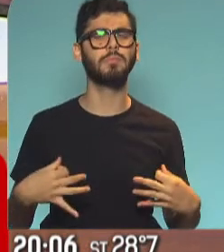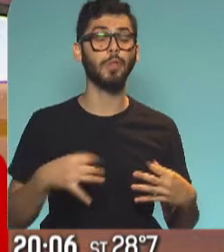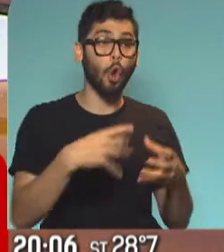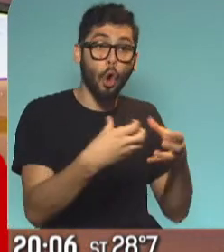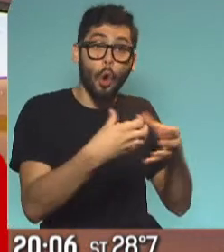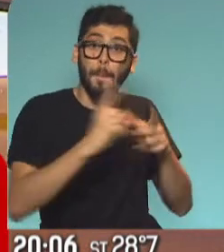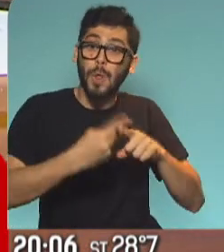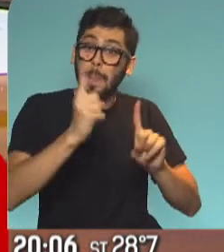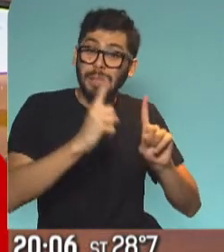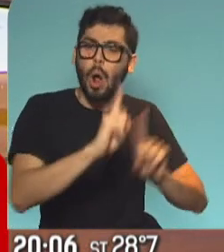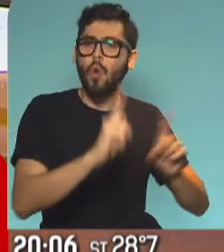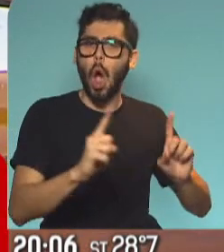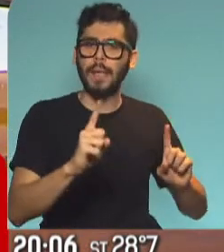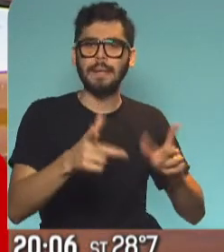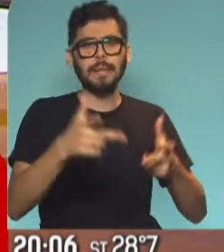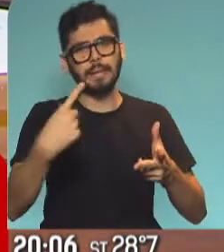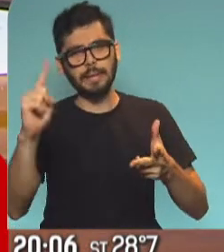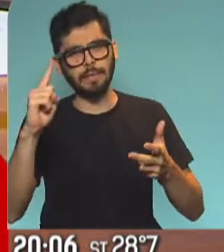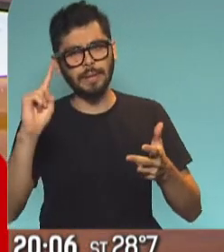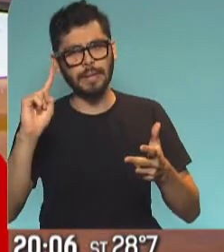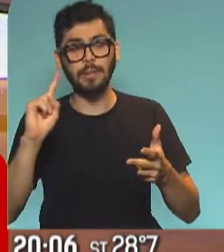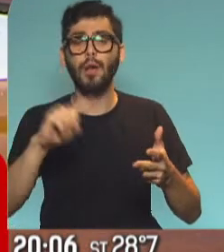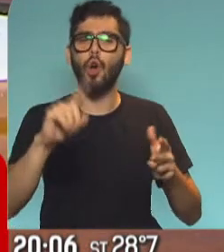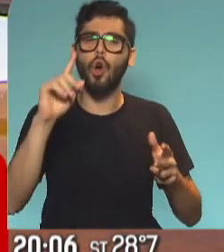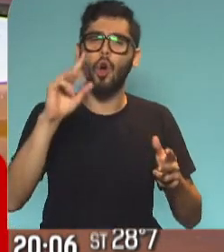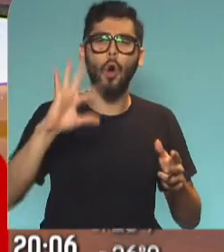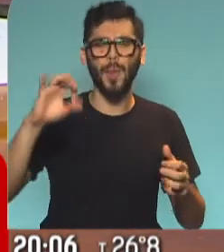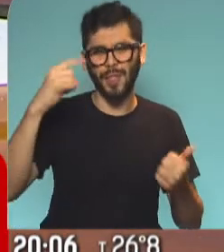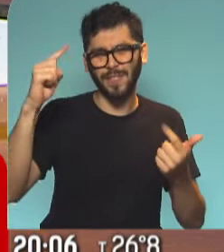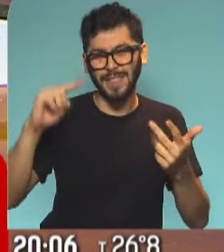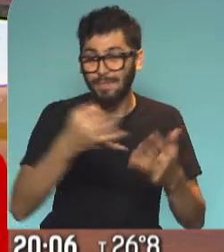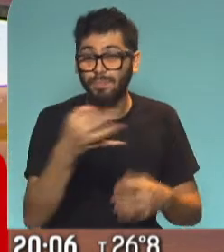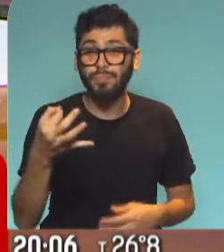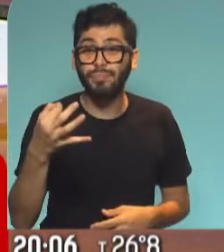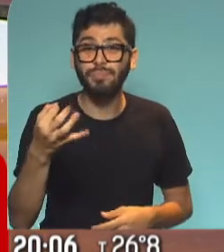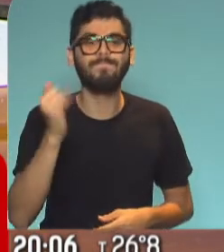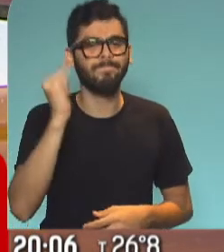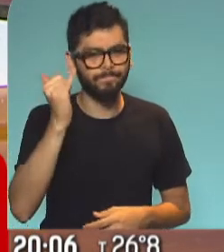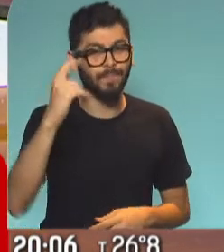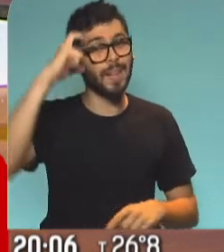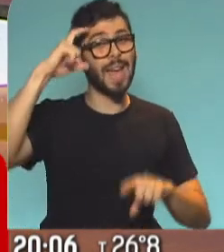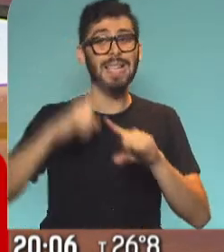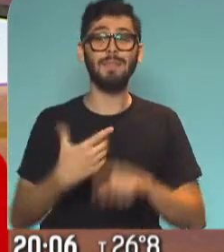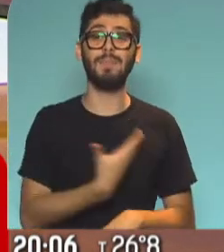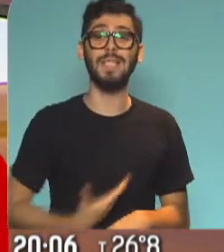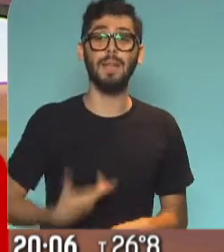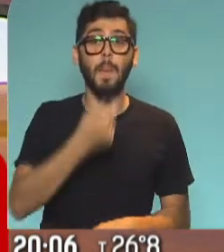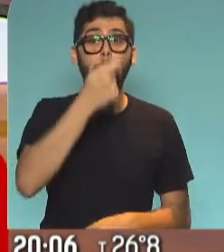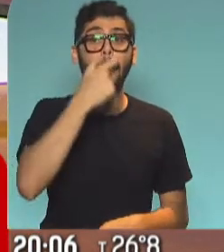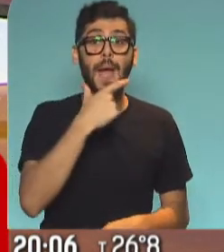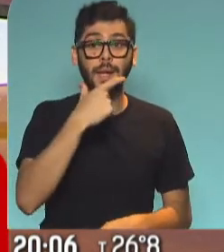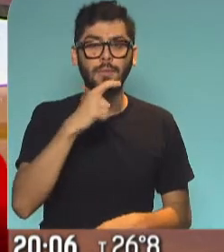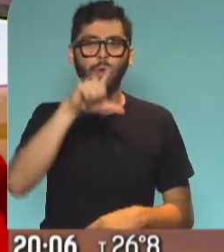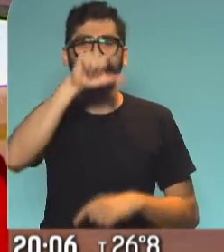han generado otro tipo de comentarios desde la oposición. Sí, bueno, tuiteó el expresidente Mauricio Macri, Ujú.